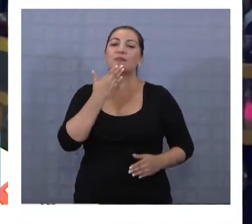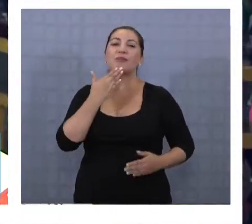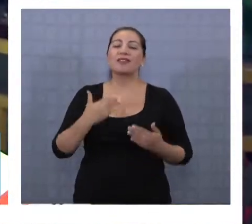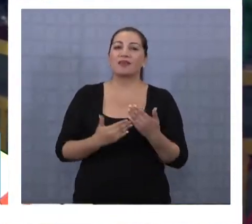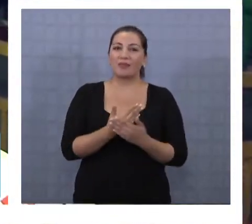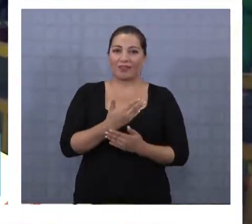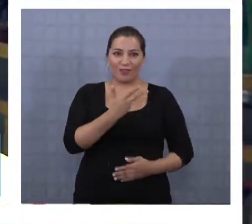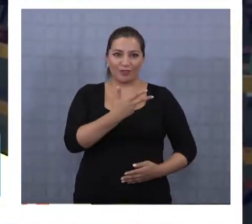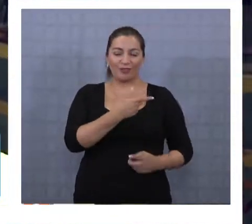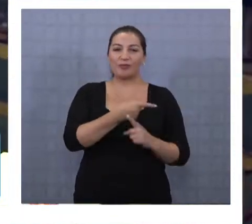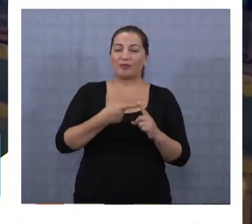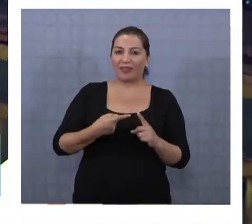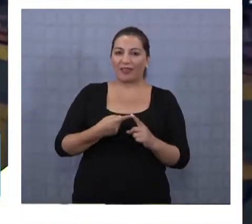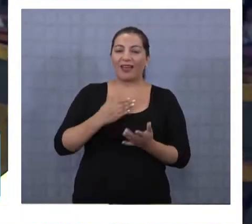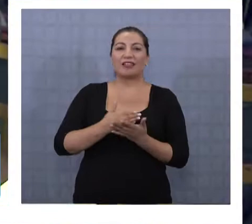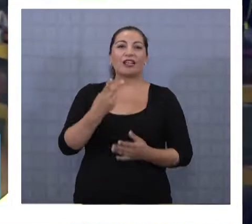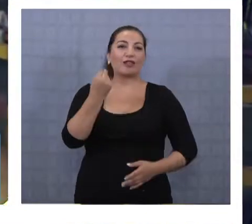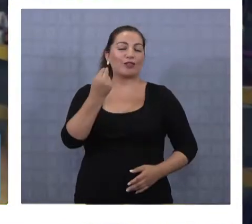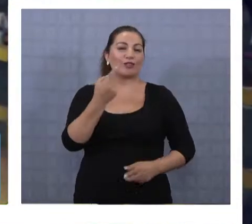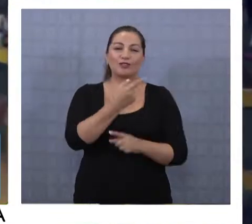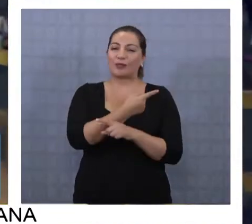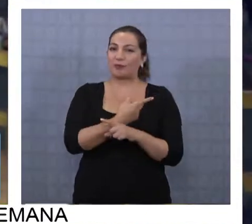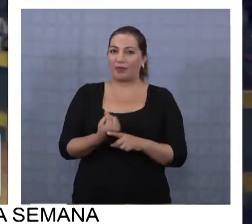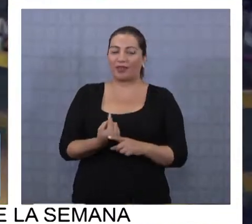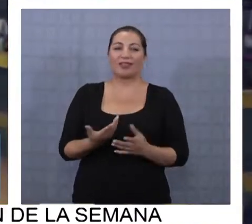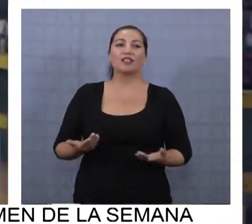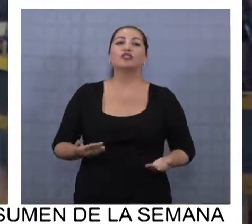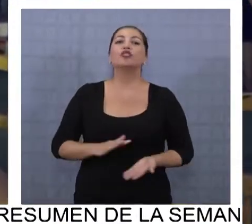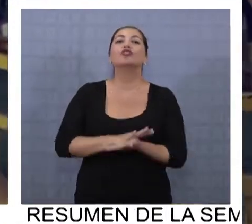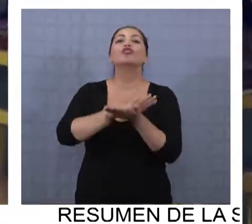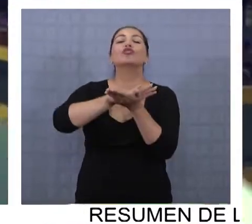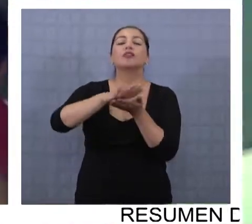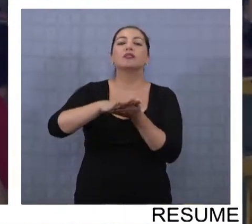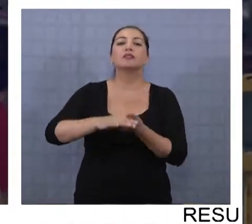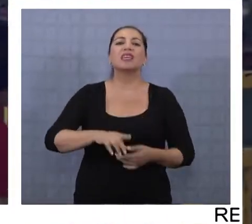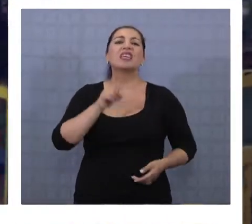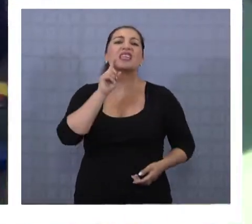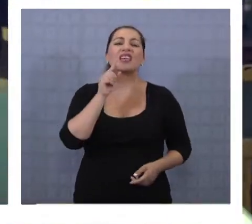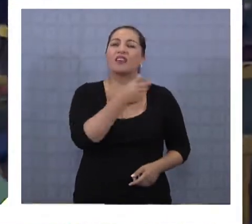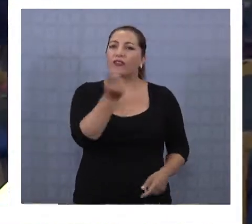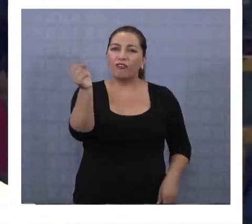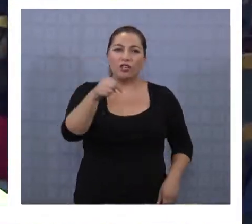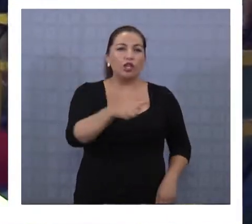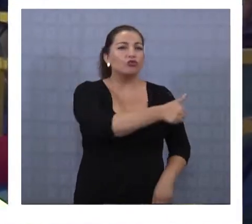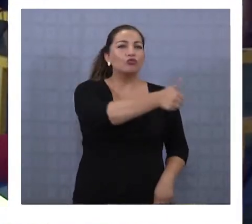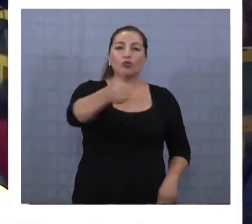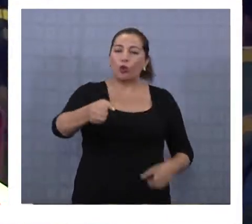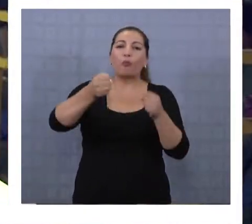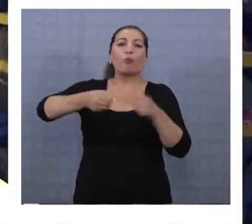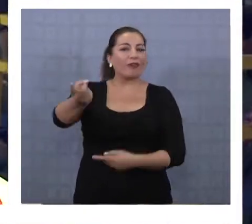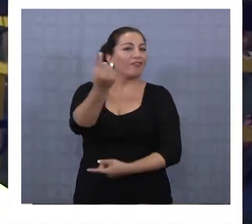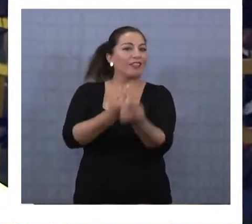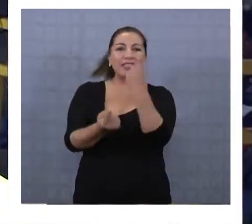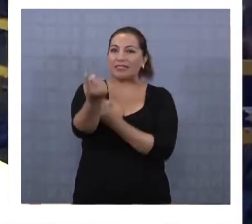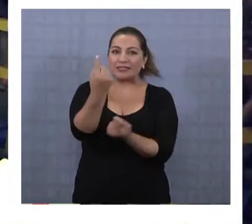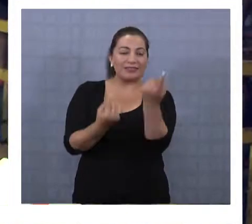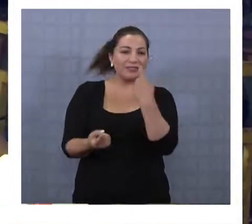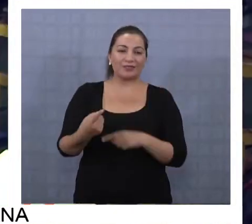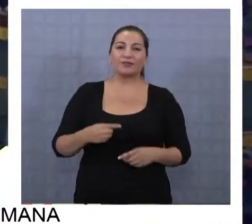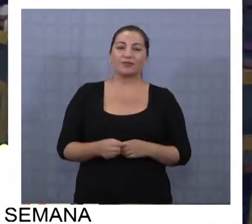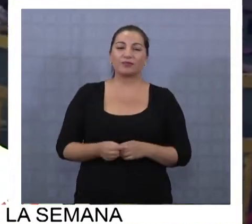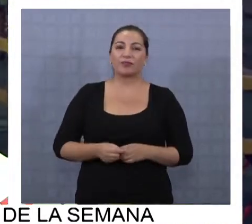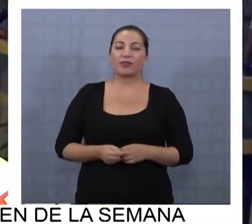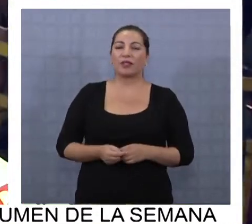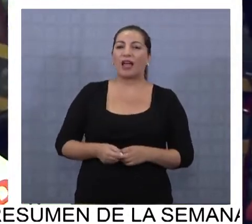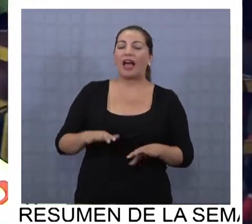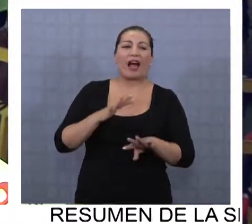mañanas de 8 y media a 2 y media del día. Todas las clases absolutamente gratis. ¿Quiénes pueden venir? Todos pueden venir, todos pueden venir,